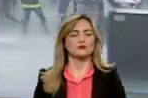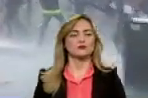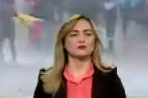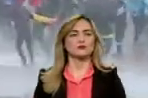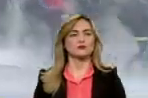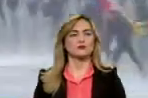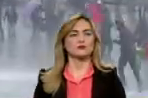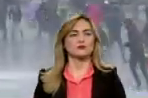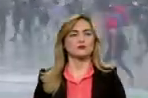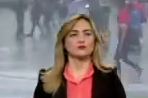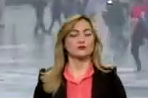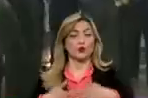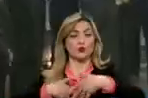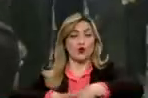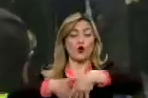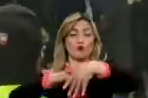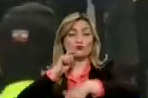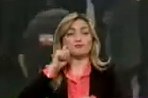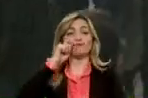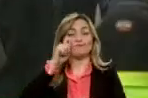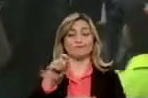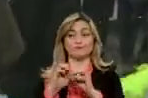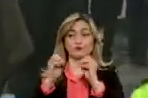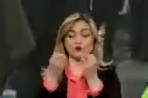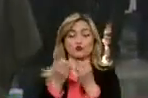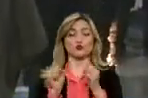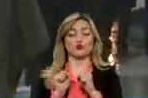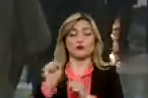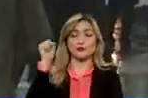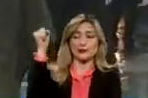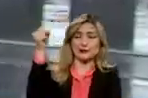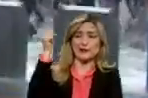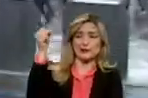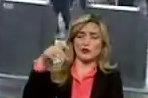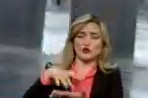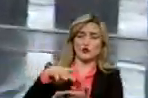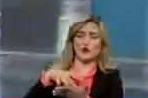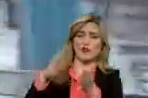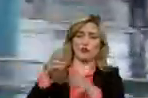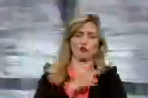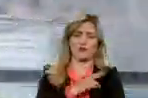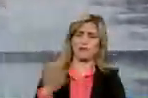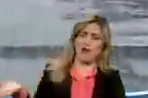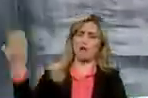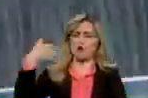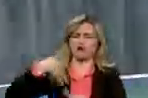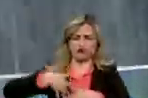Así terminó la movilización llamada por las organizaciones sindicales y estudiantes.